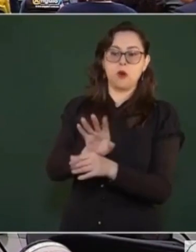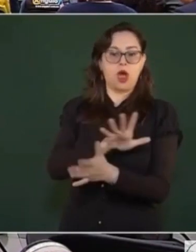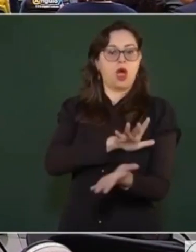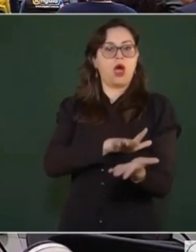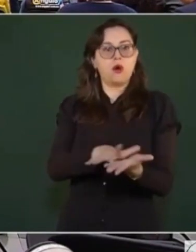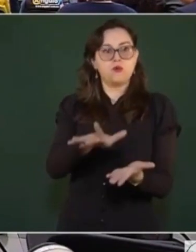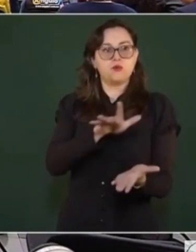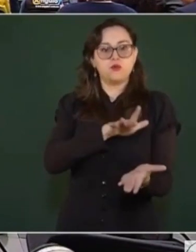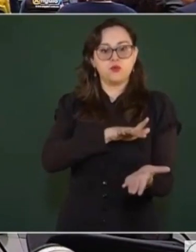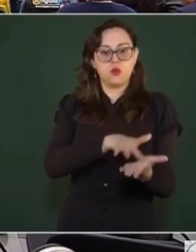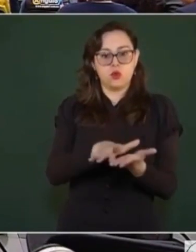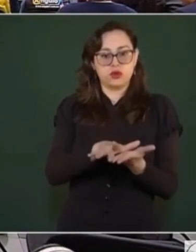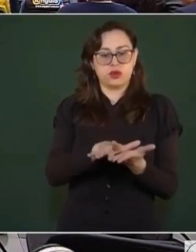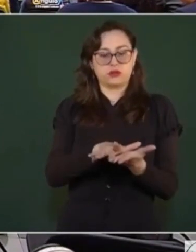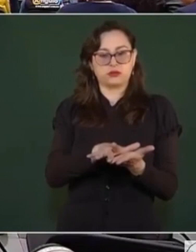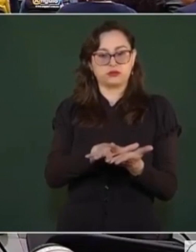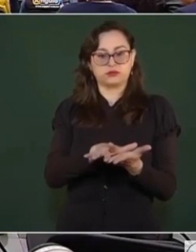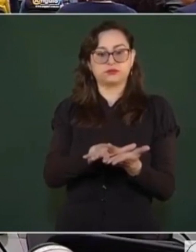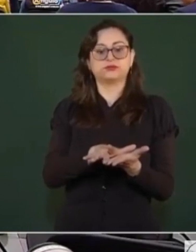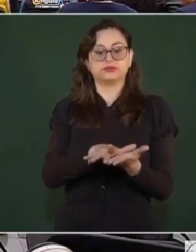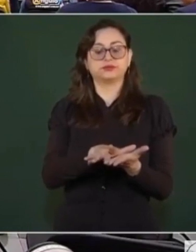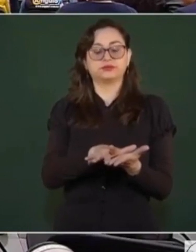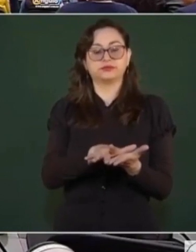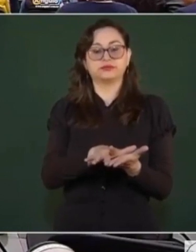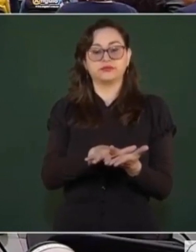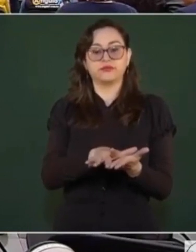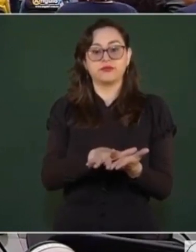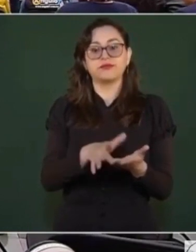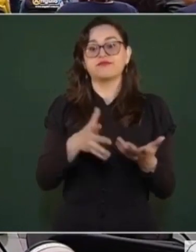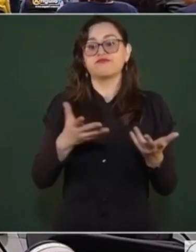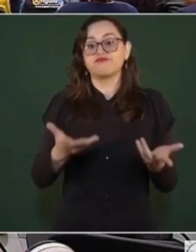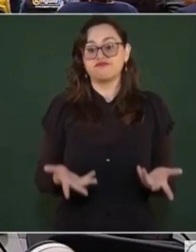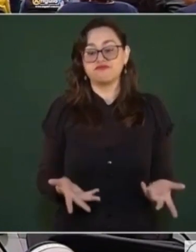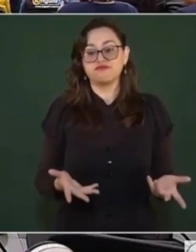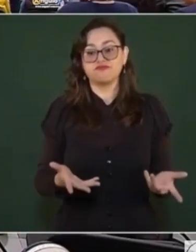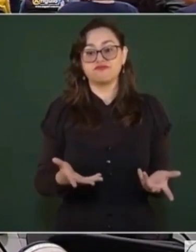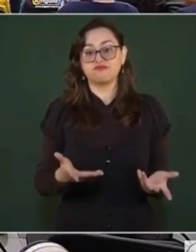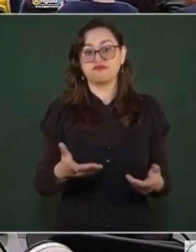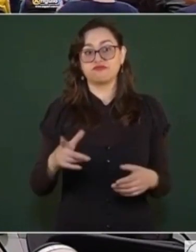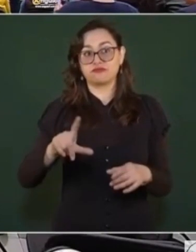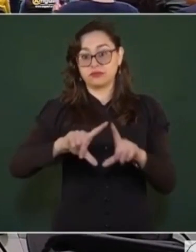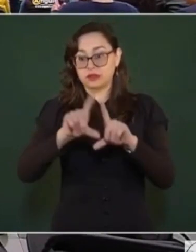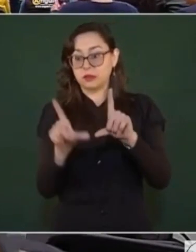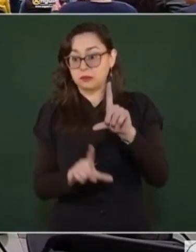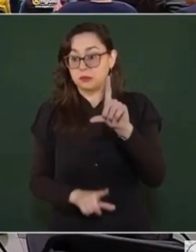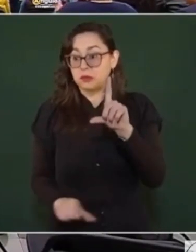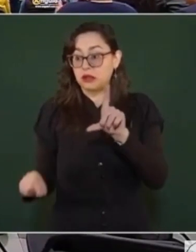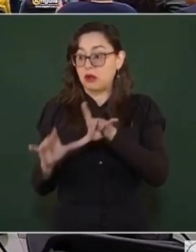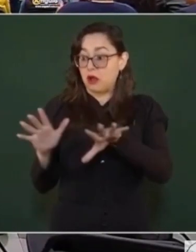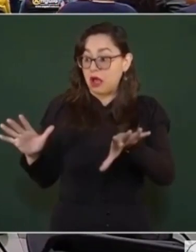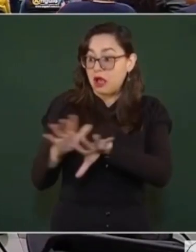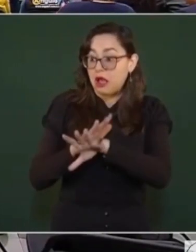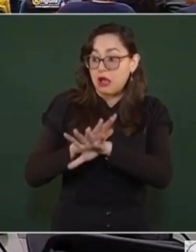para evitar que se llevara a cabo un cambio verdadero en el